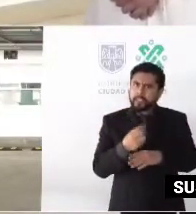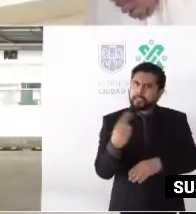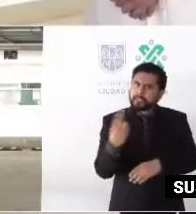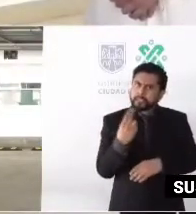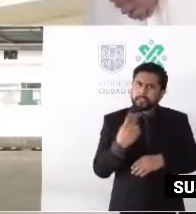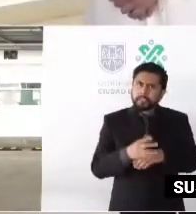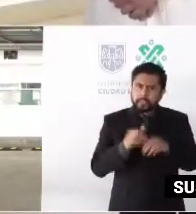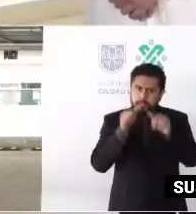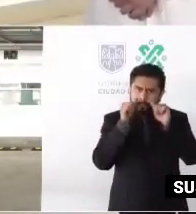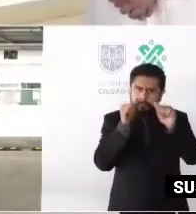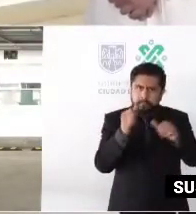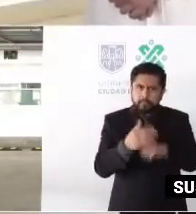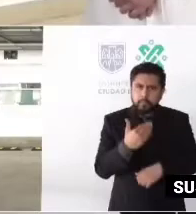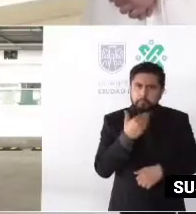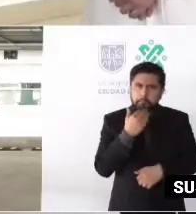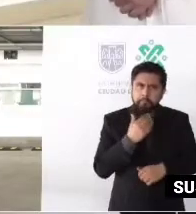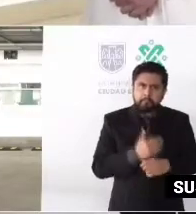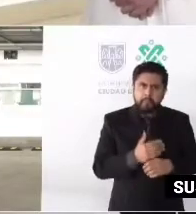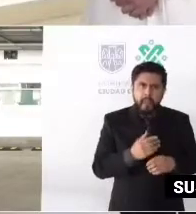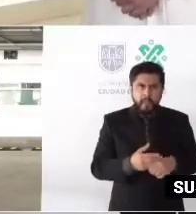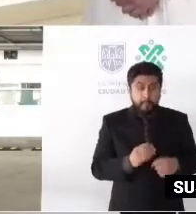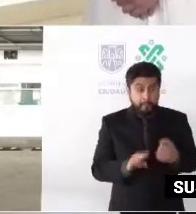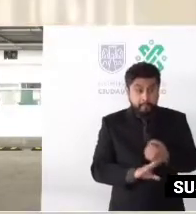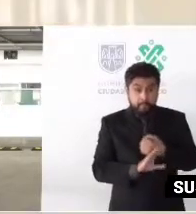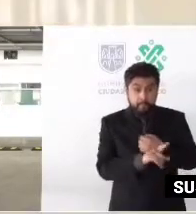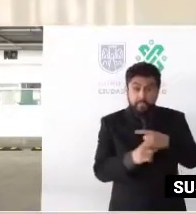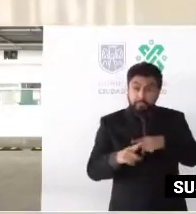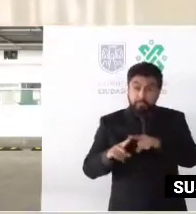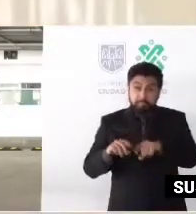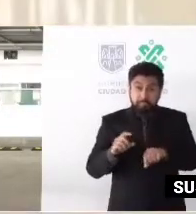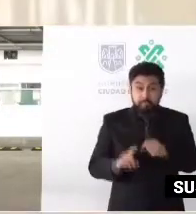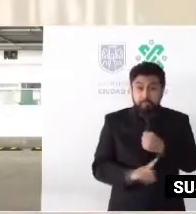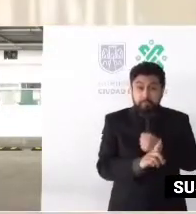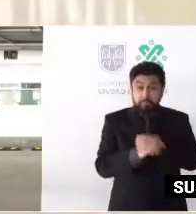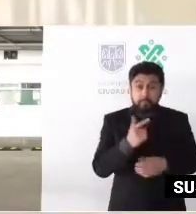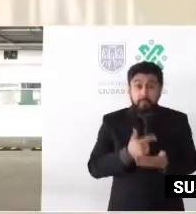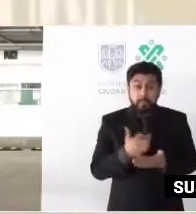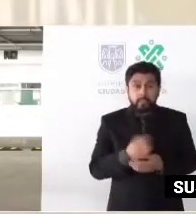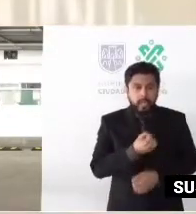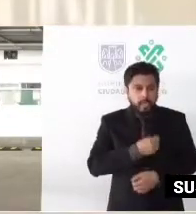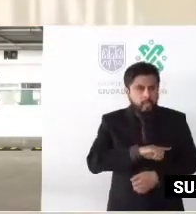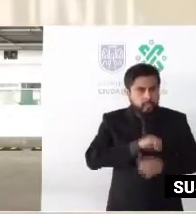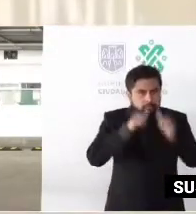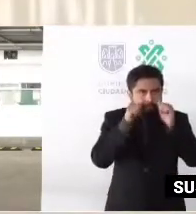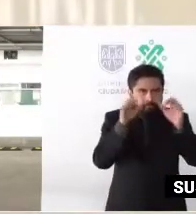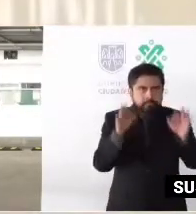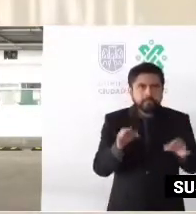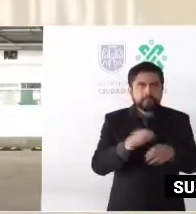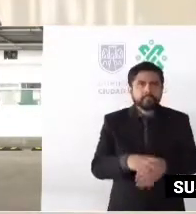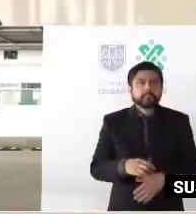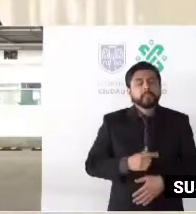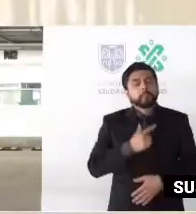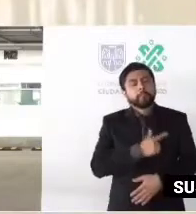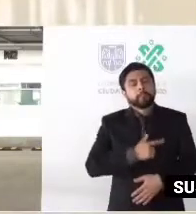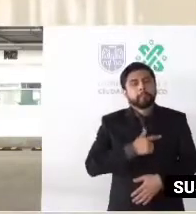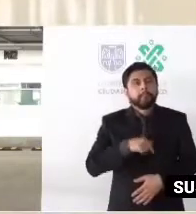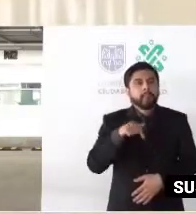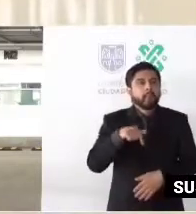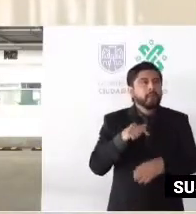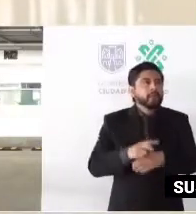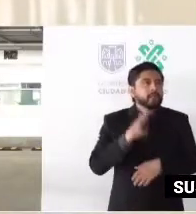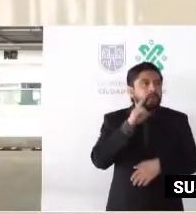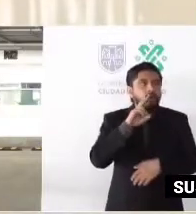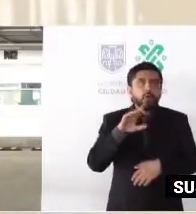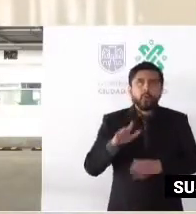promoción y la prevención de la salud. Y por eso da gusto estar aquí en una instalación tan importante que construye